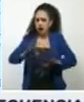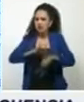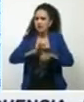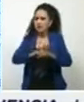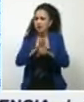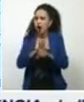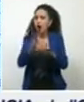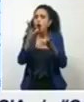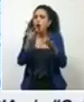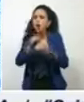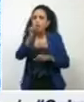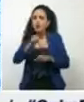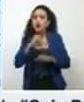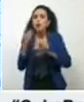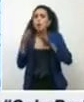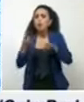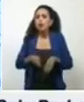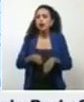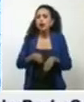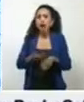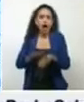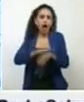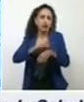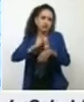y cuántos con patologías asociadas?